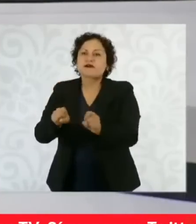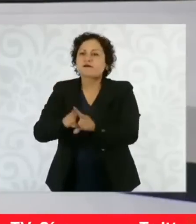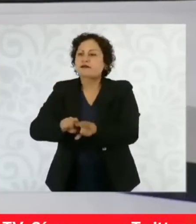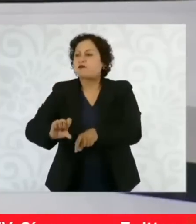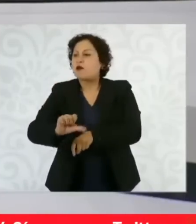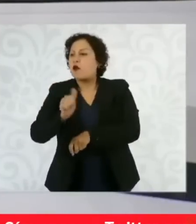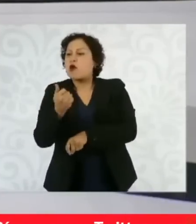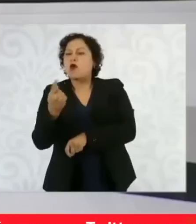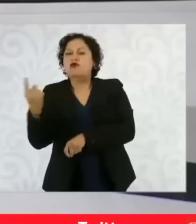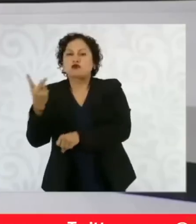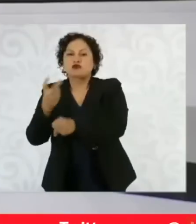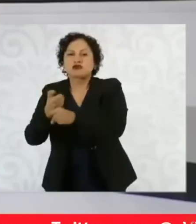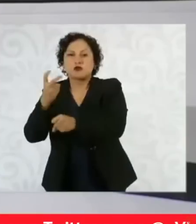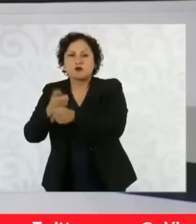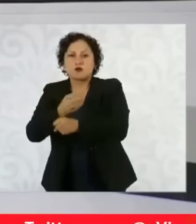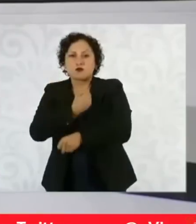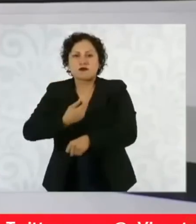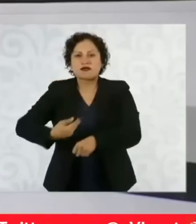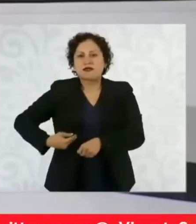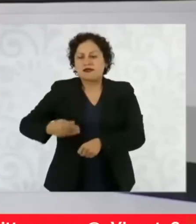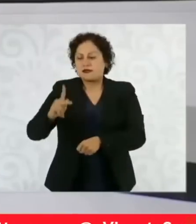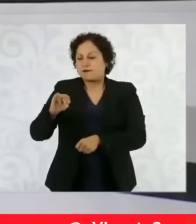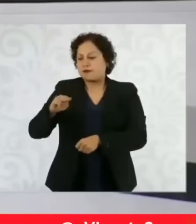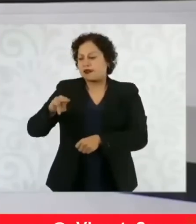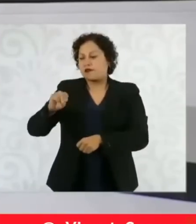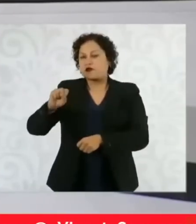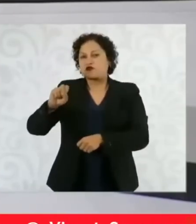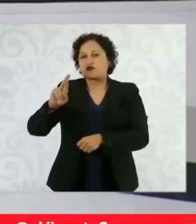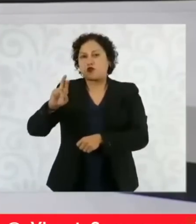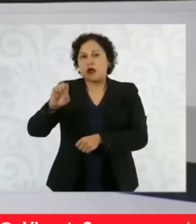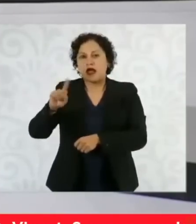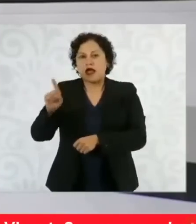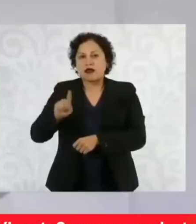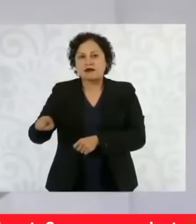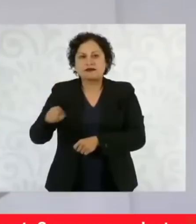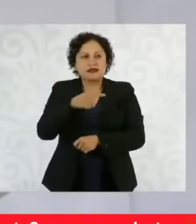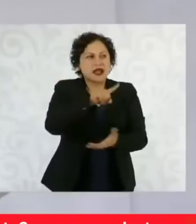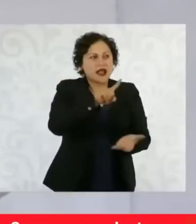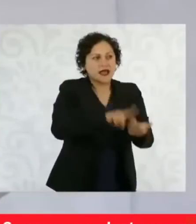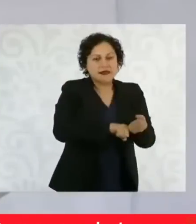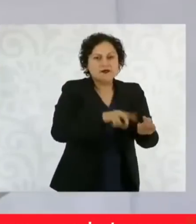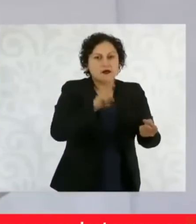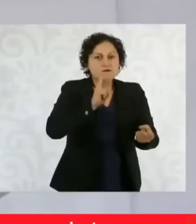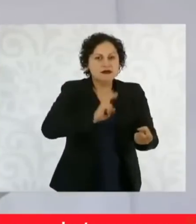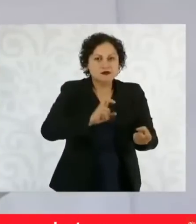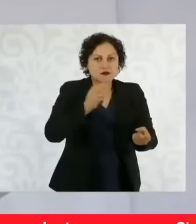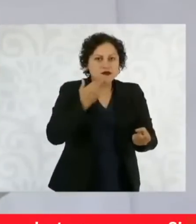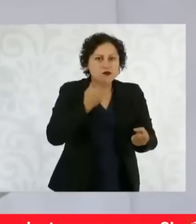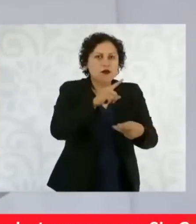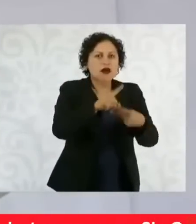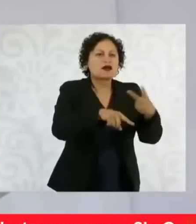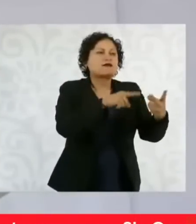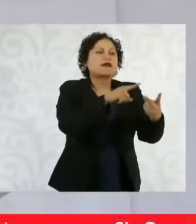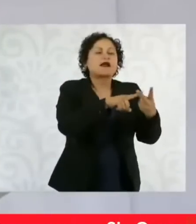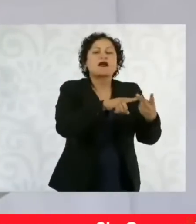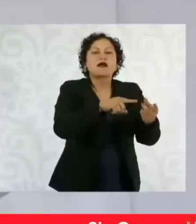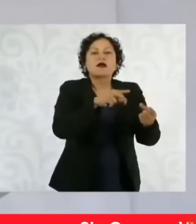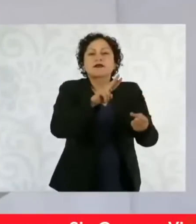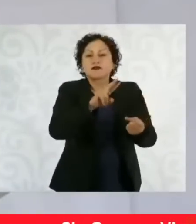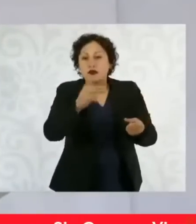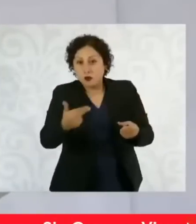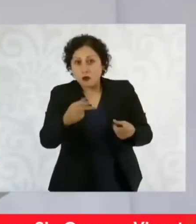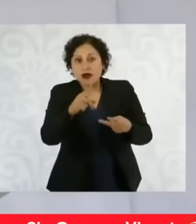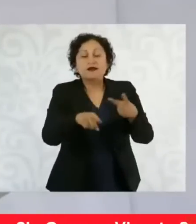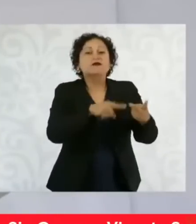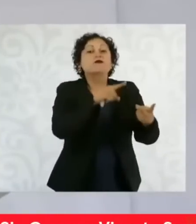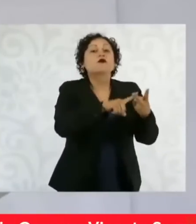vicepresidente Pino Suárez, por un golpe de Estado perpetrado por Victoriano Huerta y apoyado entonces por